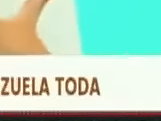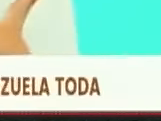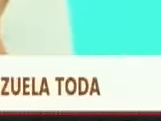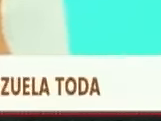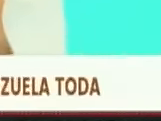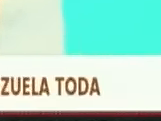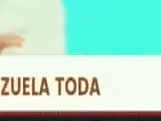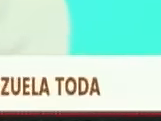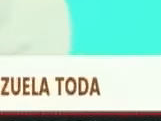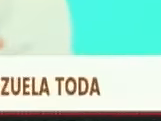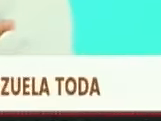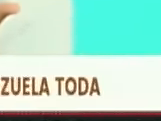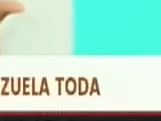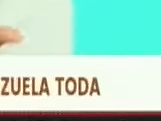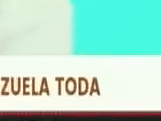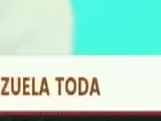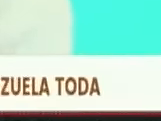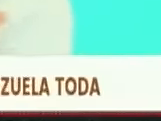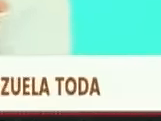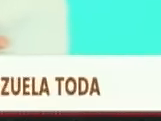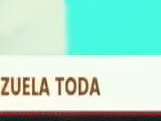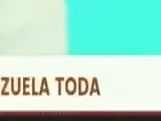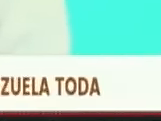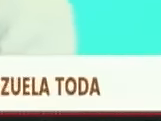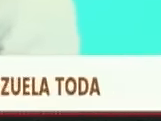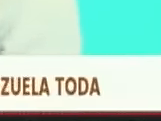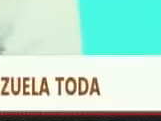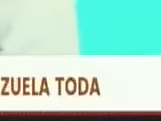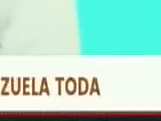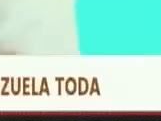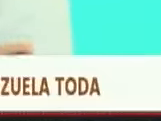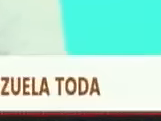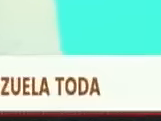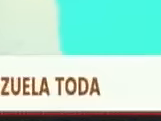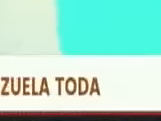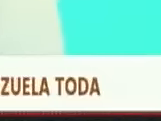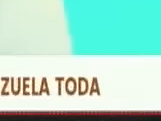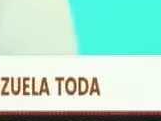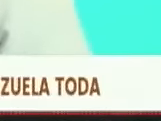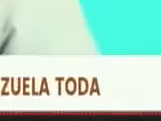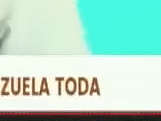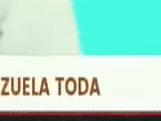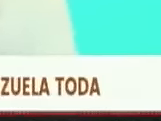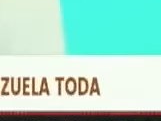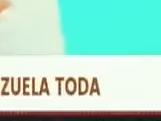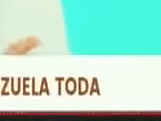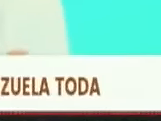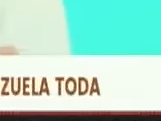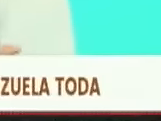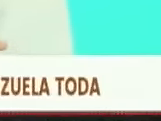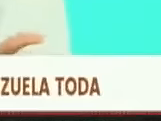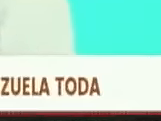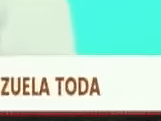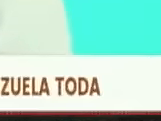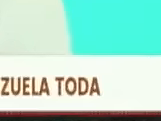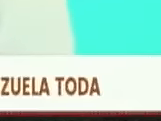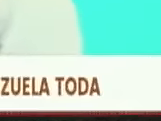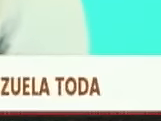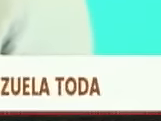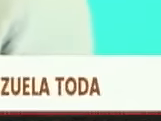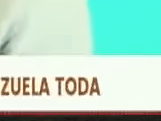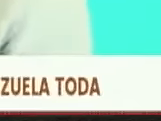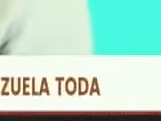atípica en que fue muy de argumento de discusión de debate fue muy muy pedagógica es decir que todo el proceso